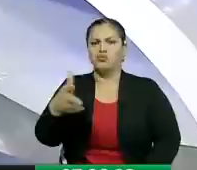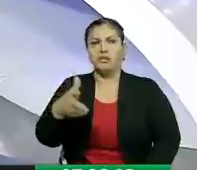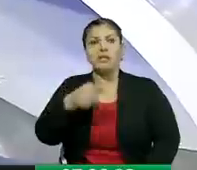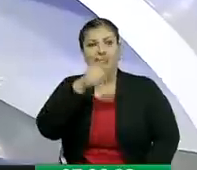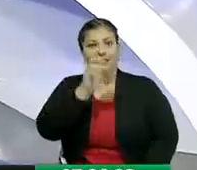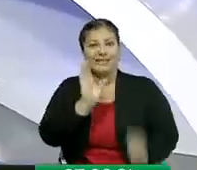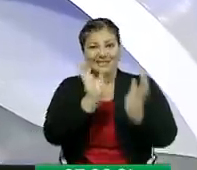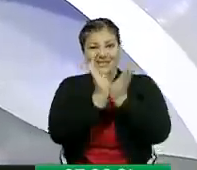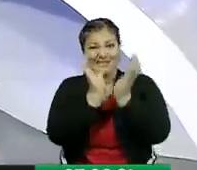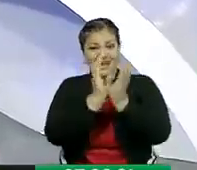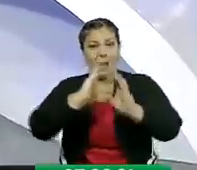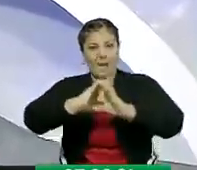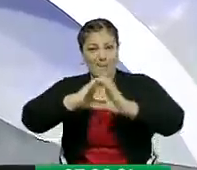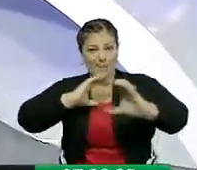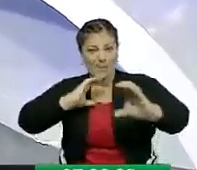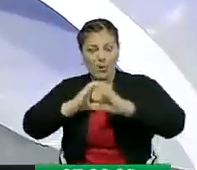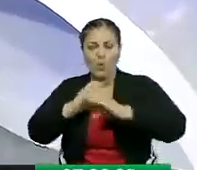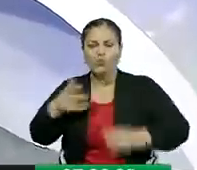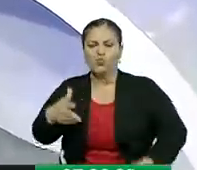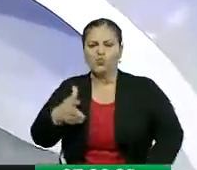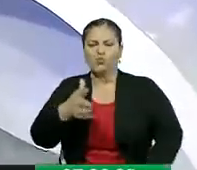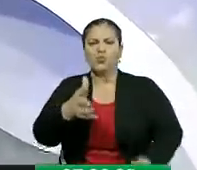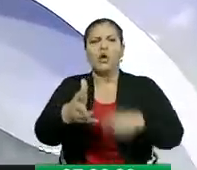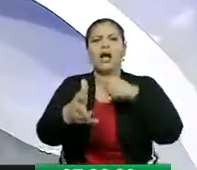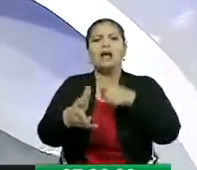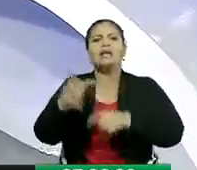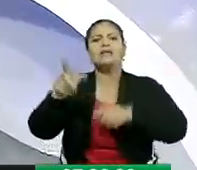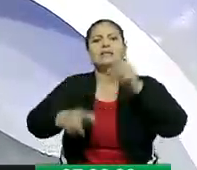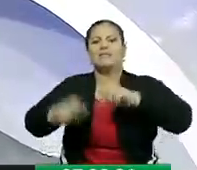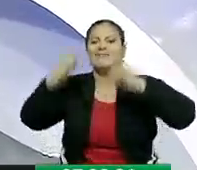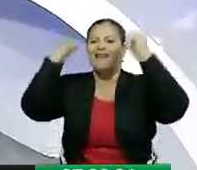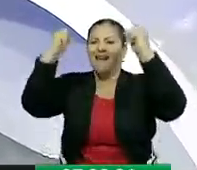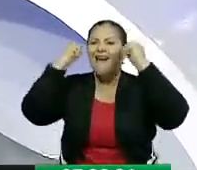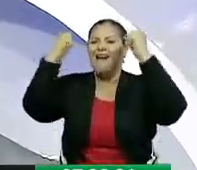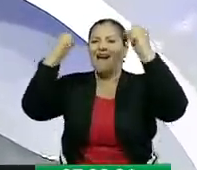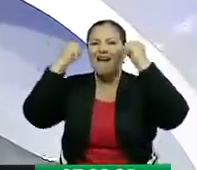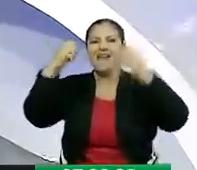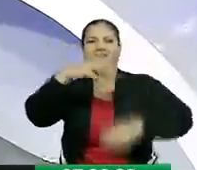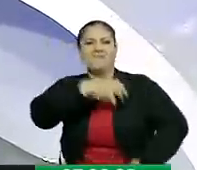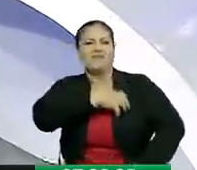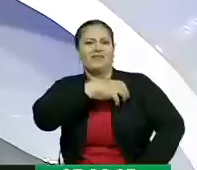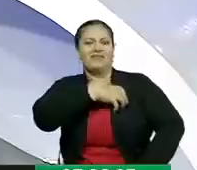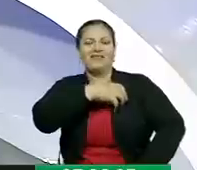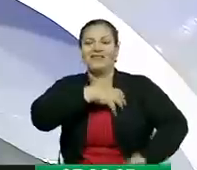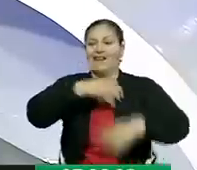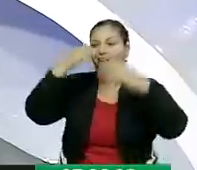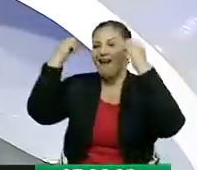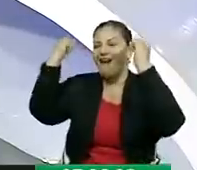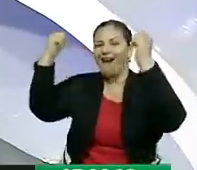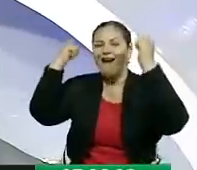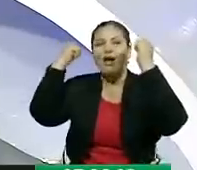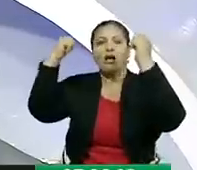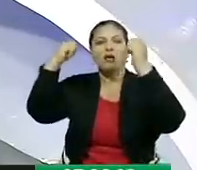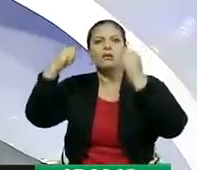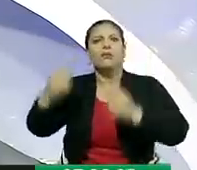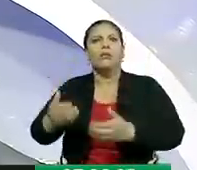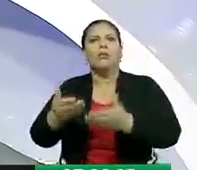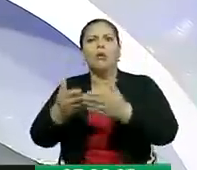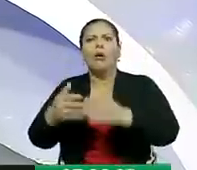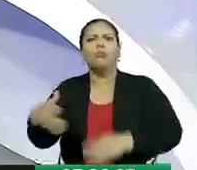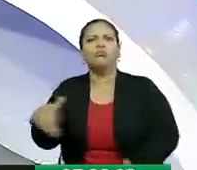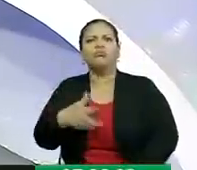que provocó la muerte de los hinchas del Barcelona. La agencia de tránsito, en virtud de ello, como ya lo hemos